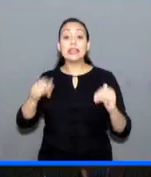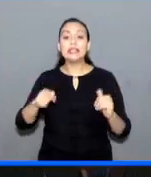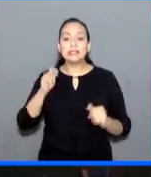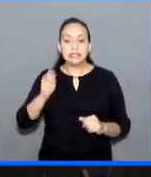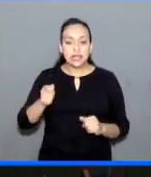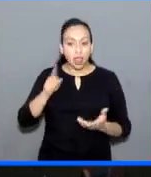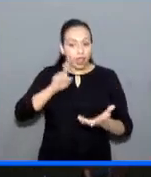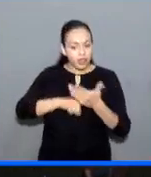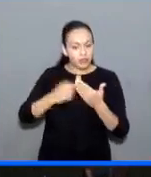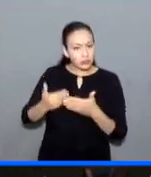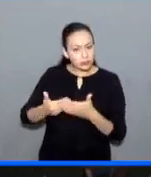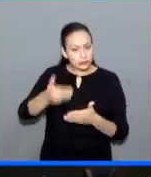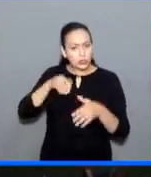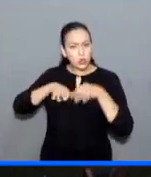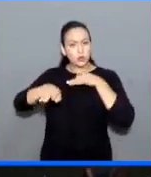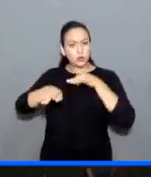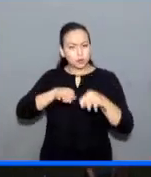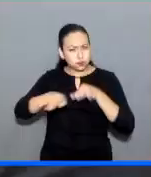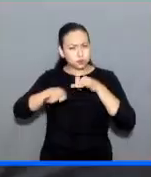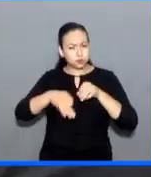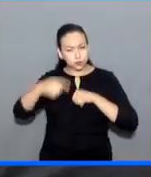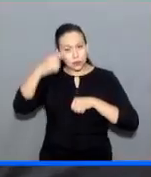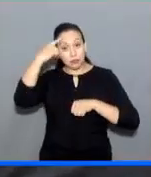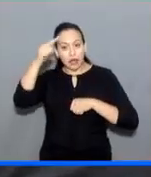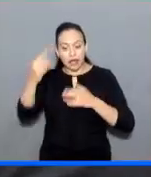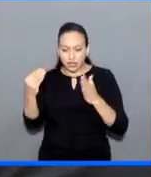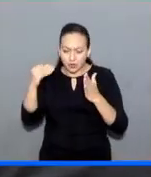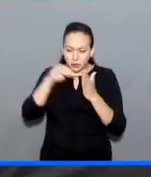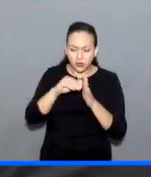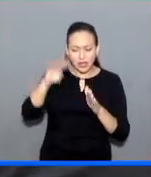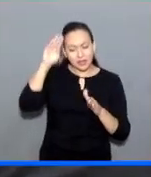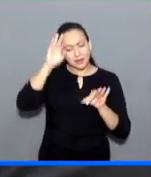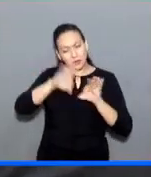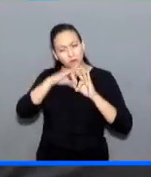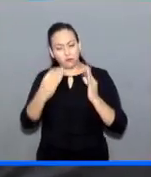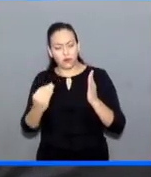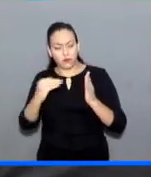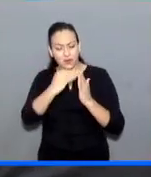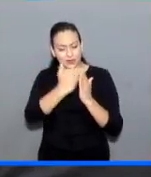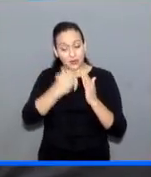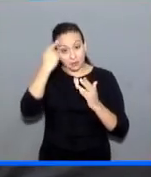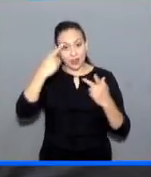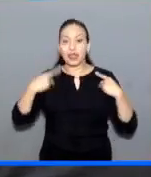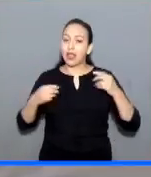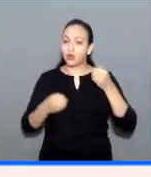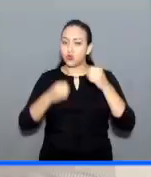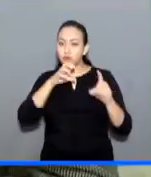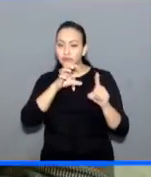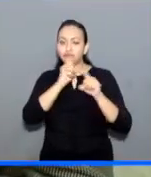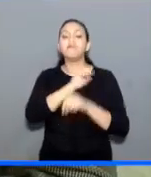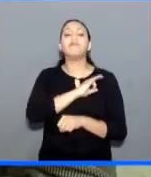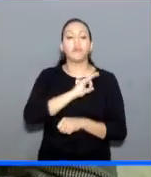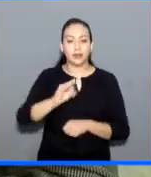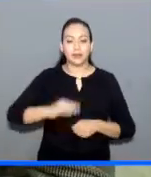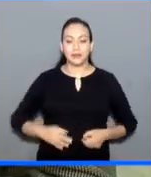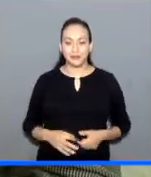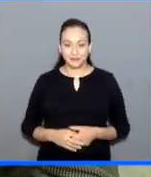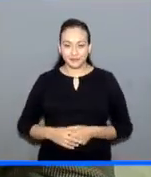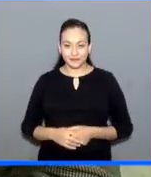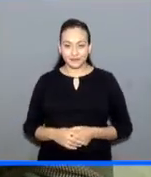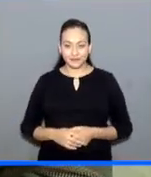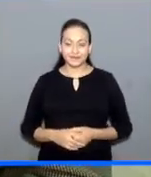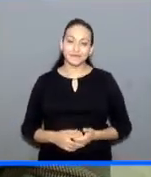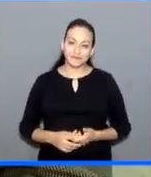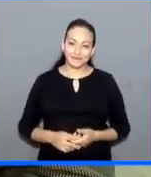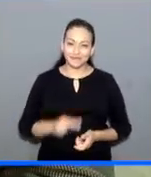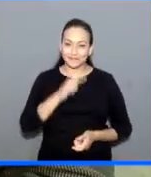trabajo para construir nuevas rutas hacia una justicia para todos. Por ahora el reporte que tenemos.